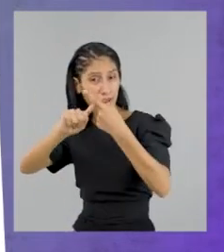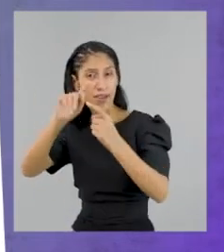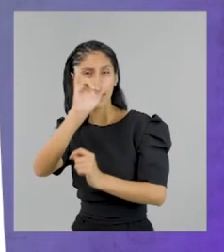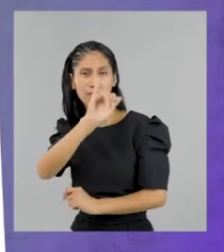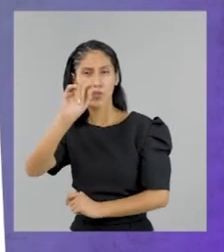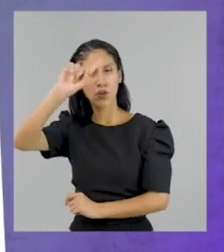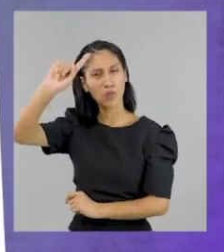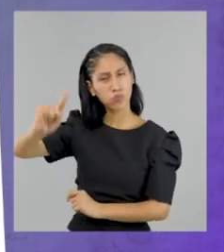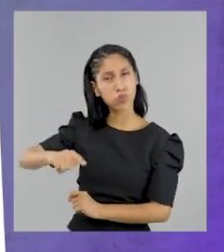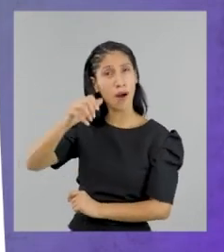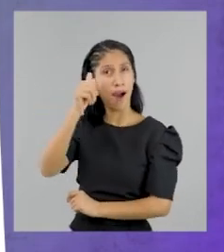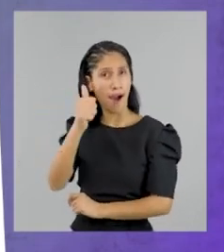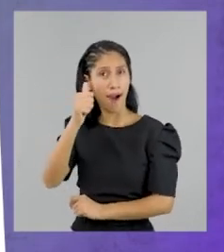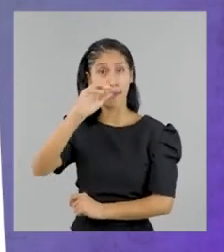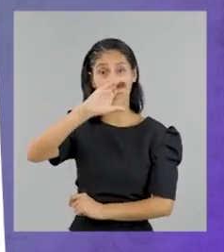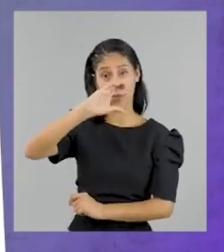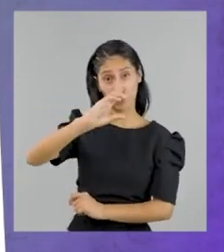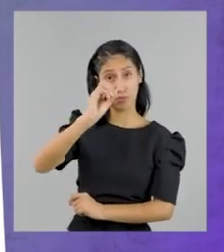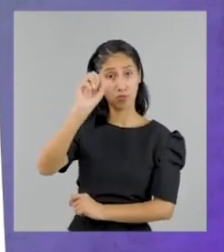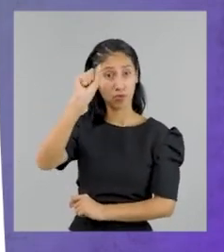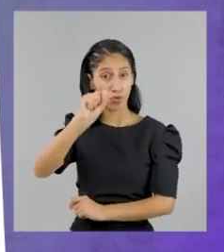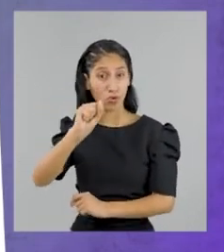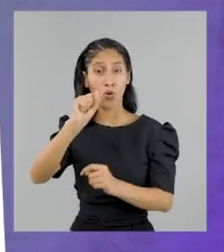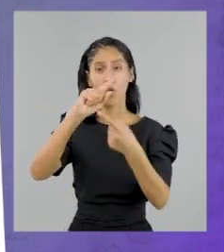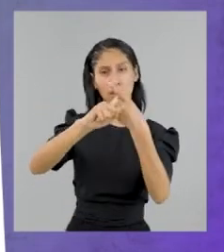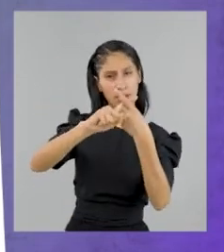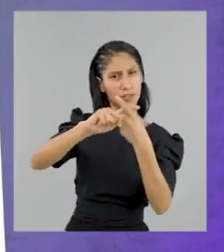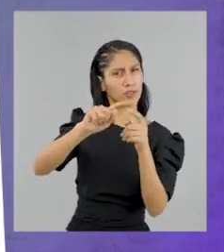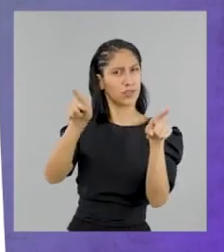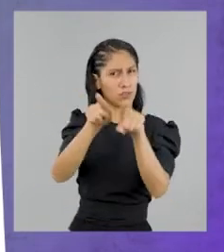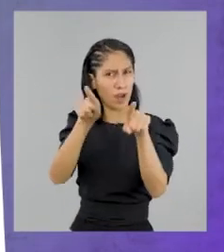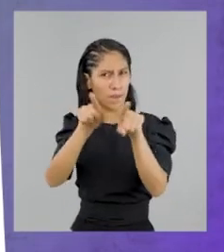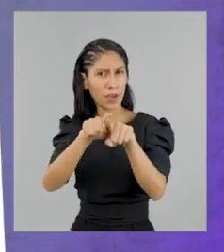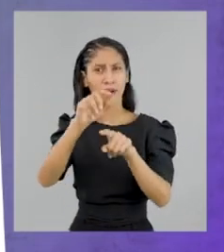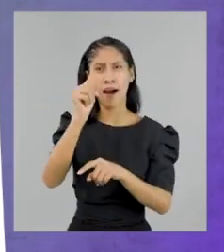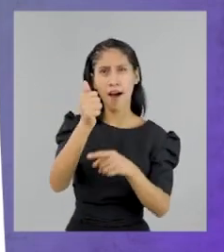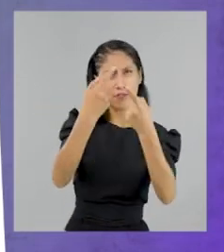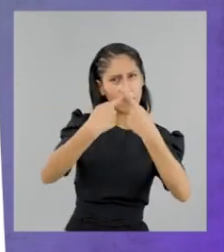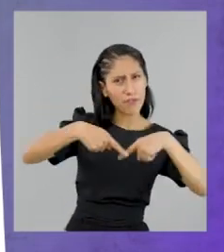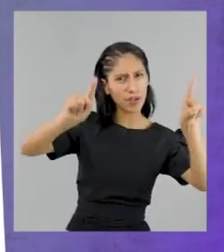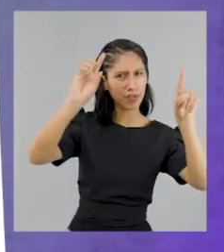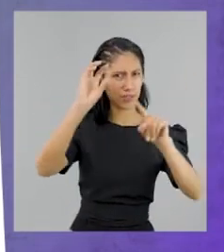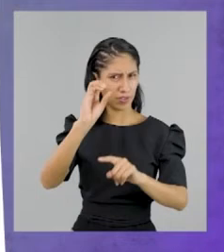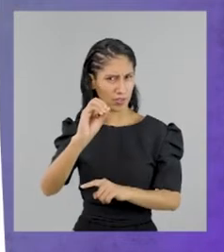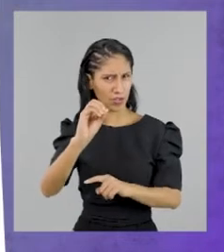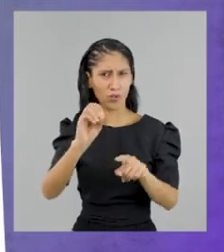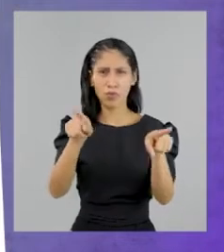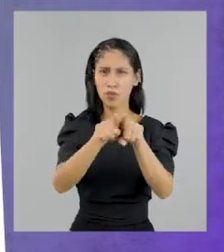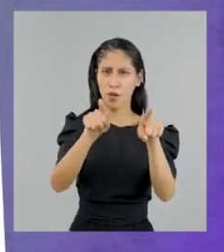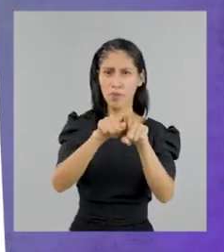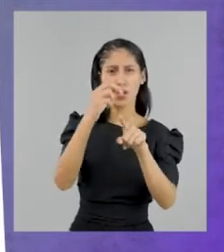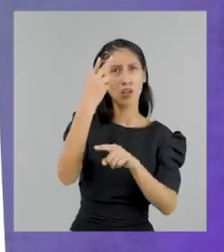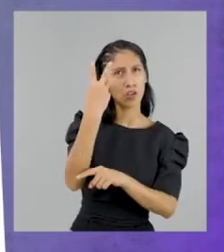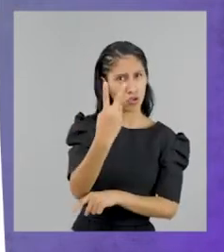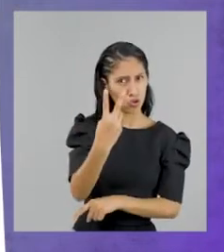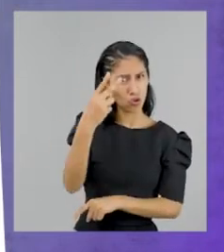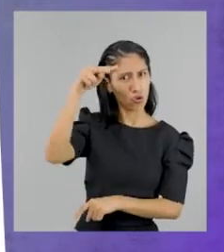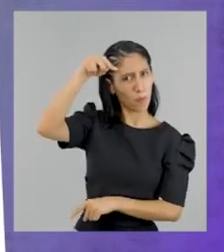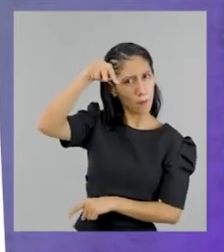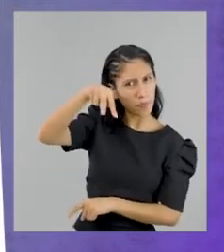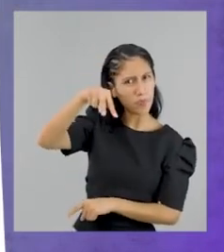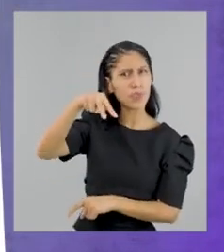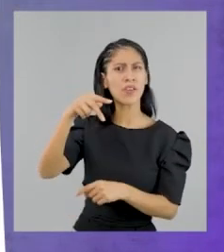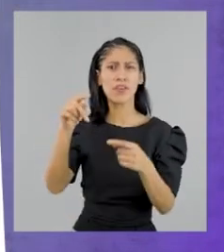a diferente de 0 es un senoide con periodo 2π y amplitud valor absoluto de